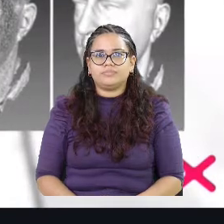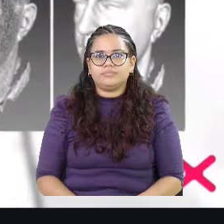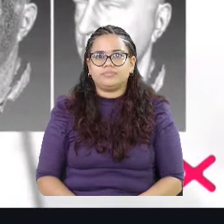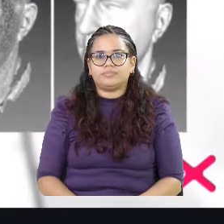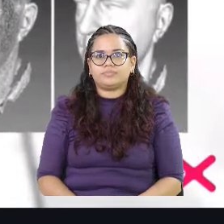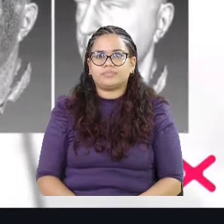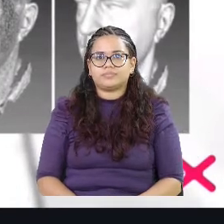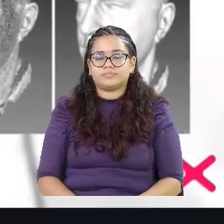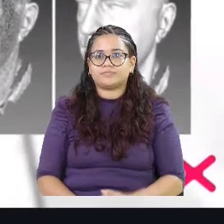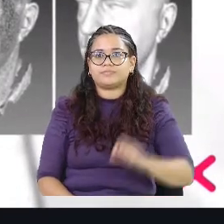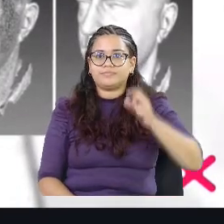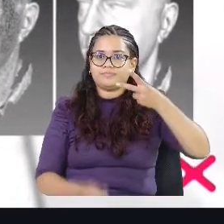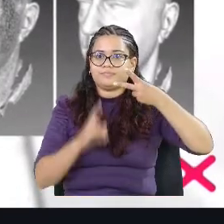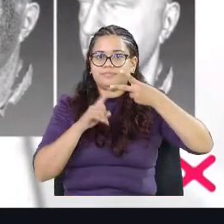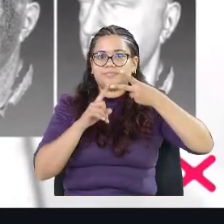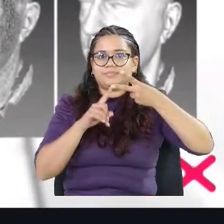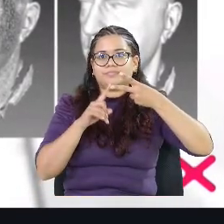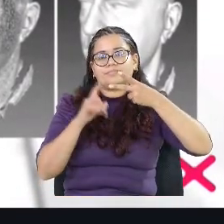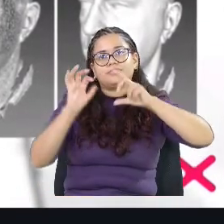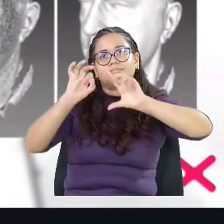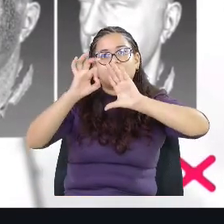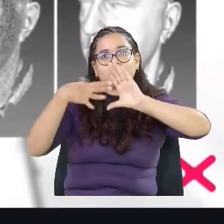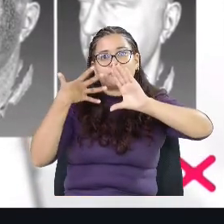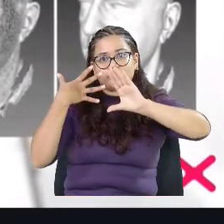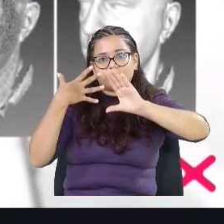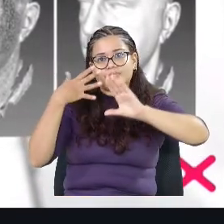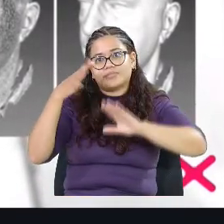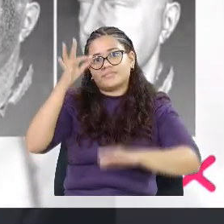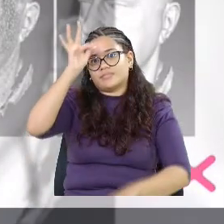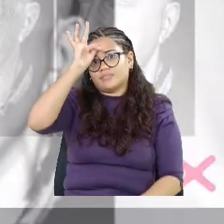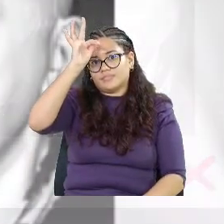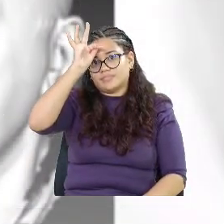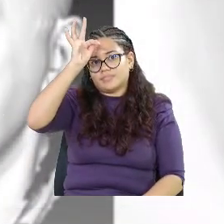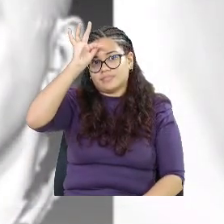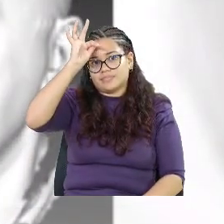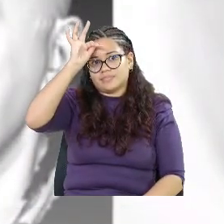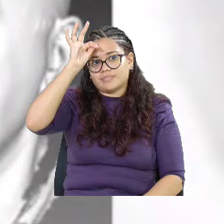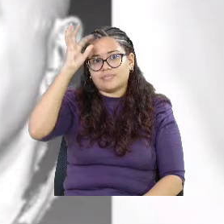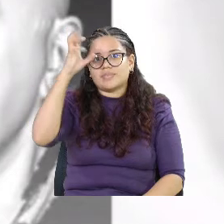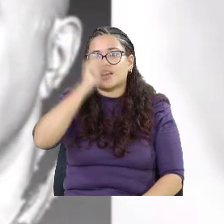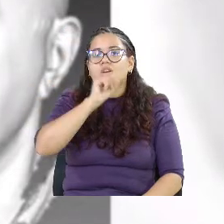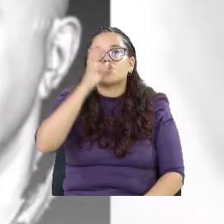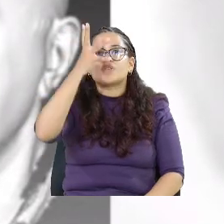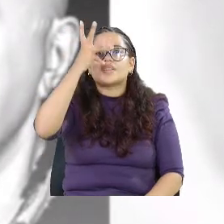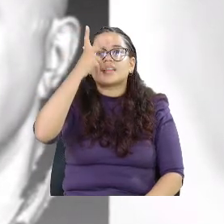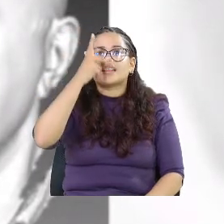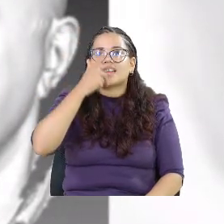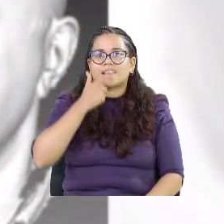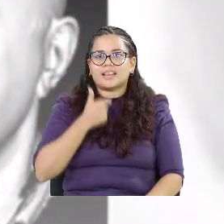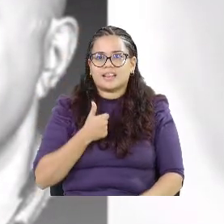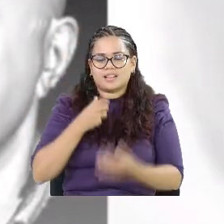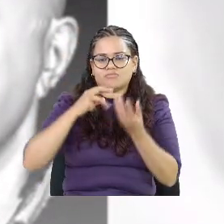La clínica digital es, aquí nosotros usamos es un escáner 3D.